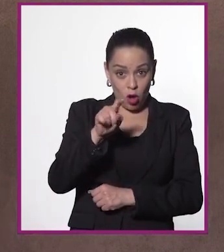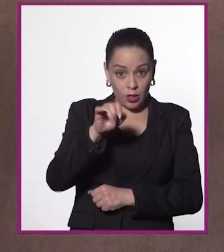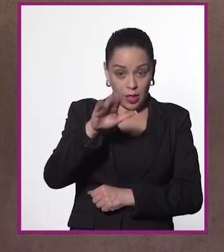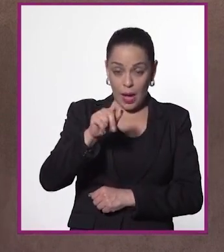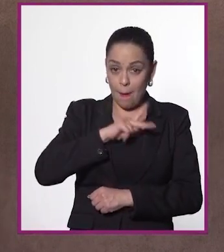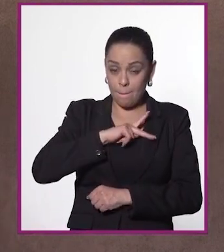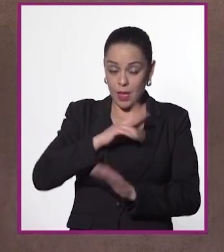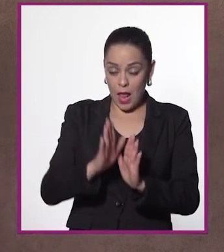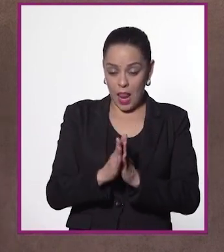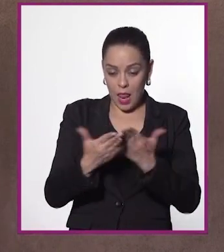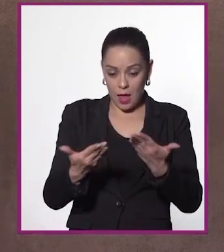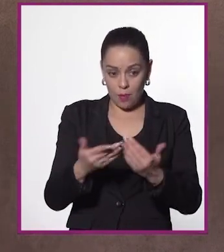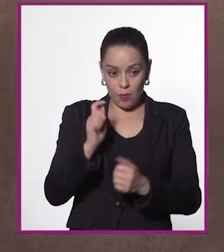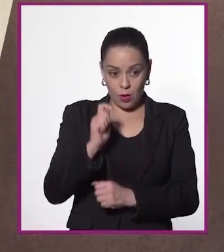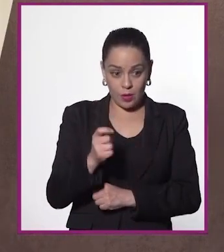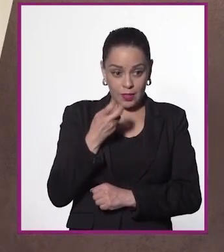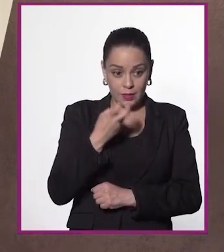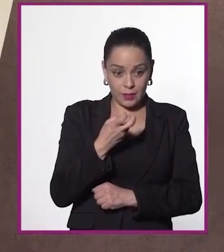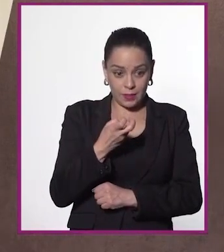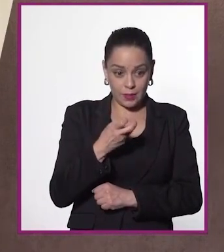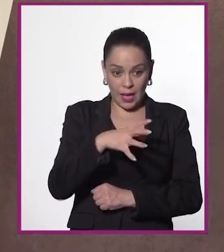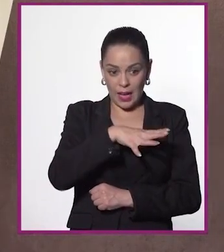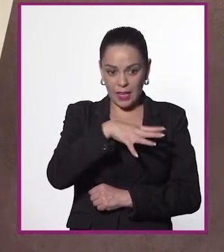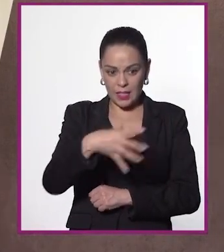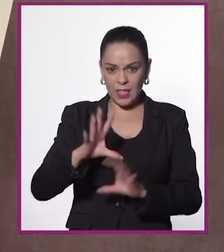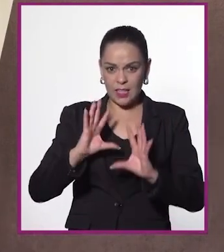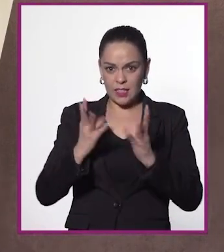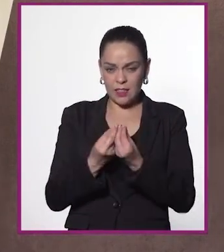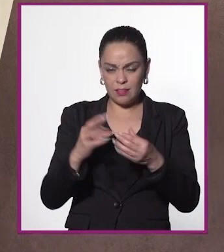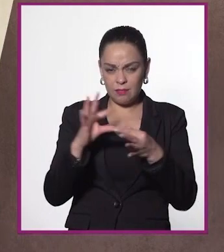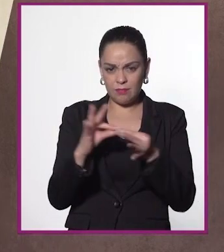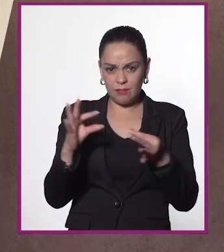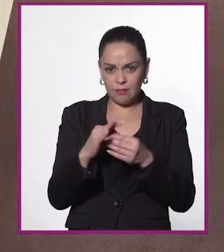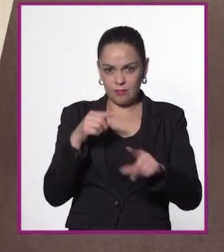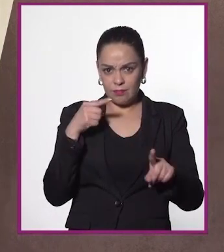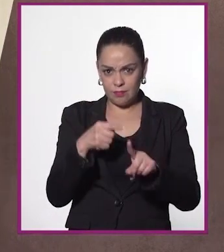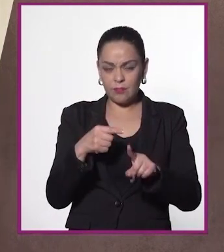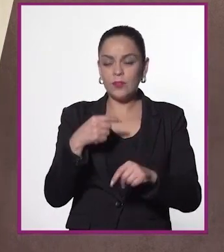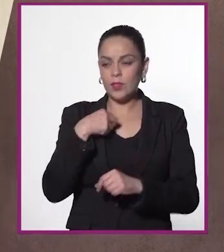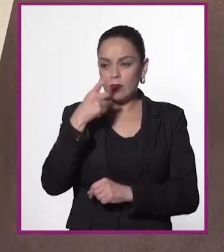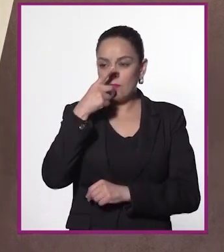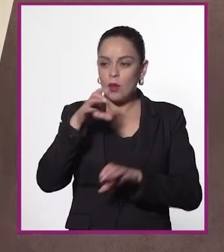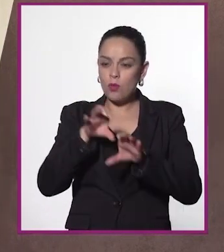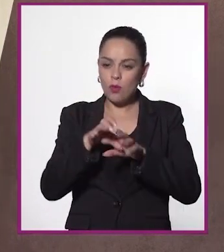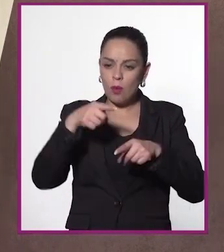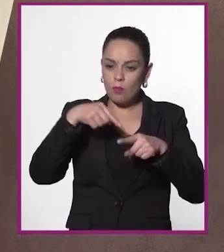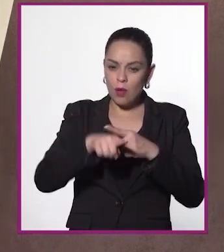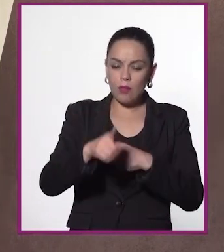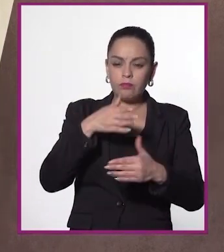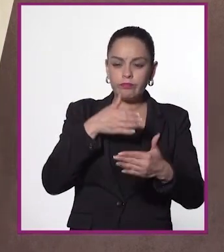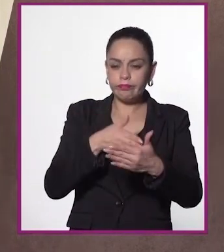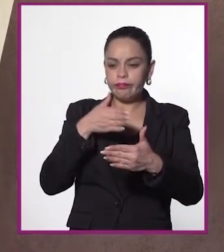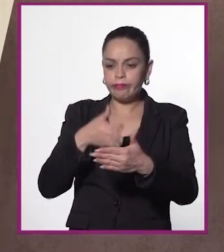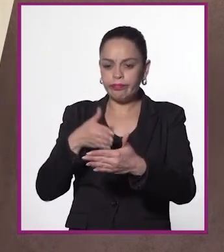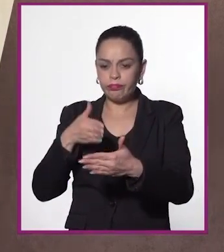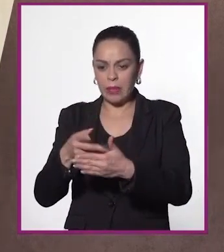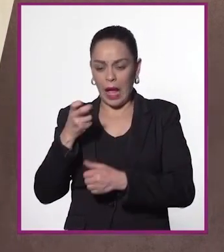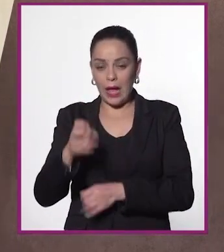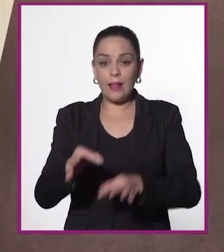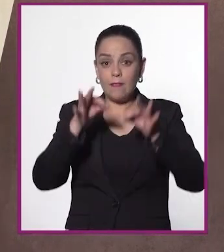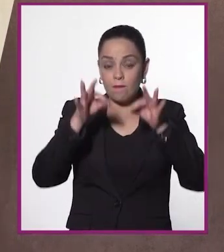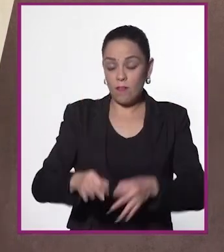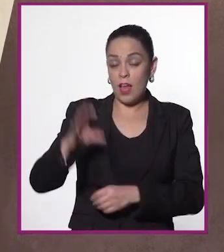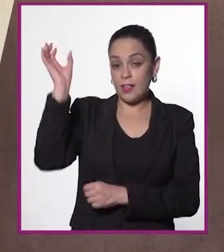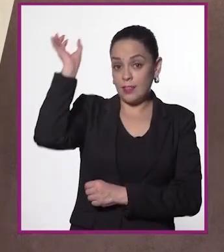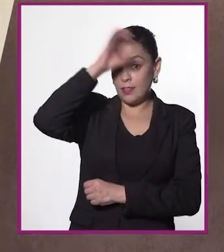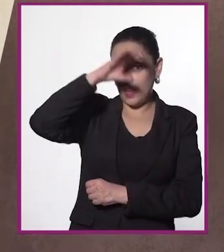libro, Tratado de Semiótica General, defino sus límites y comienzo a hablar de ella como una ciencia formal en la